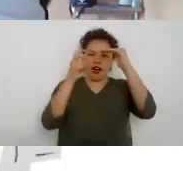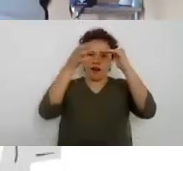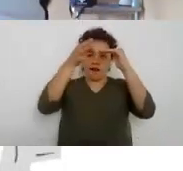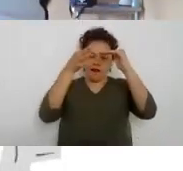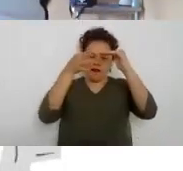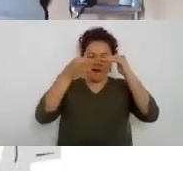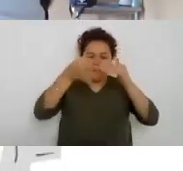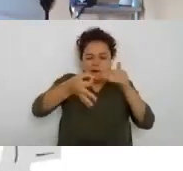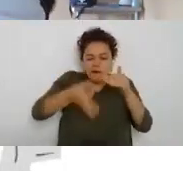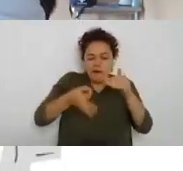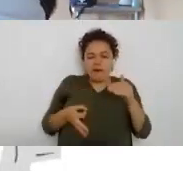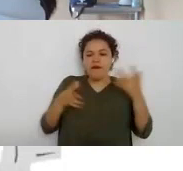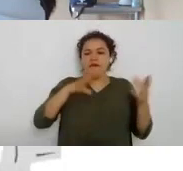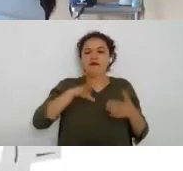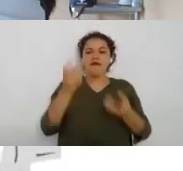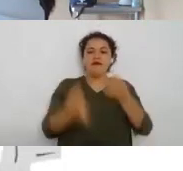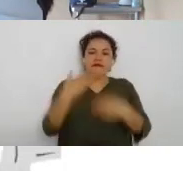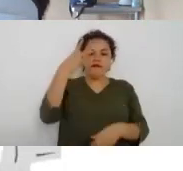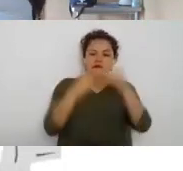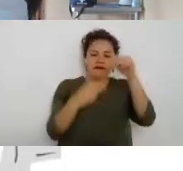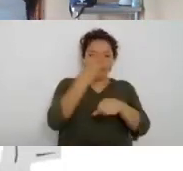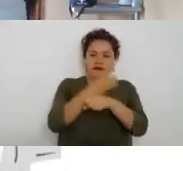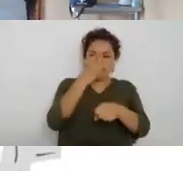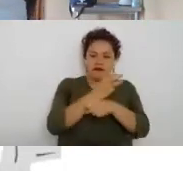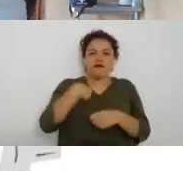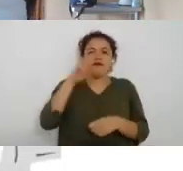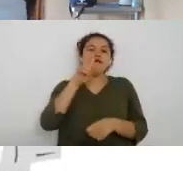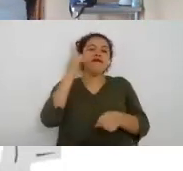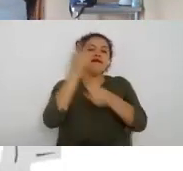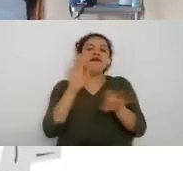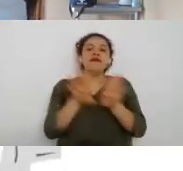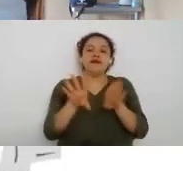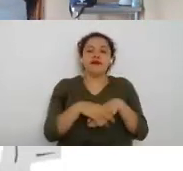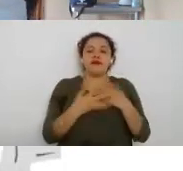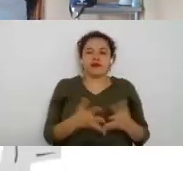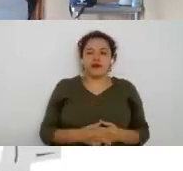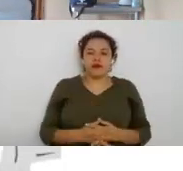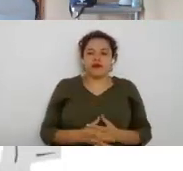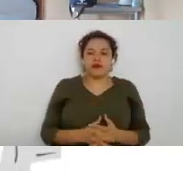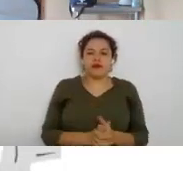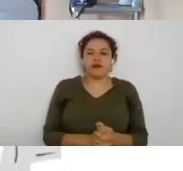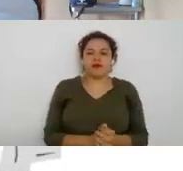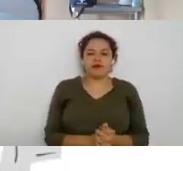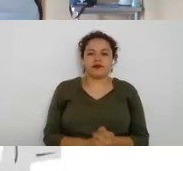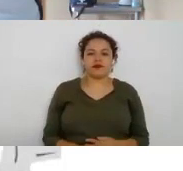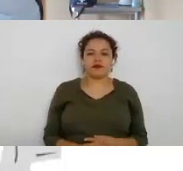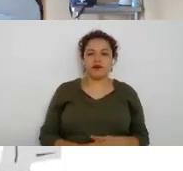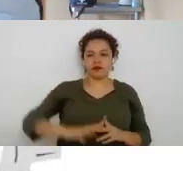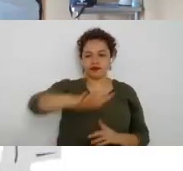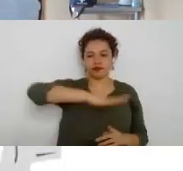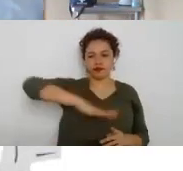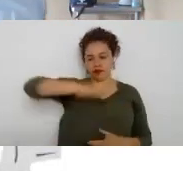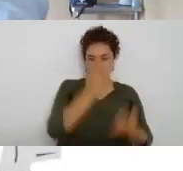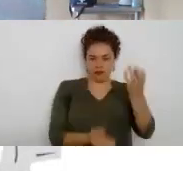podría percatarme que se trata de una quemadura de tercer grado? Aquí es porque las zonas quemadas pueden tener